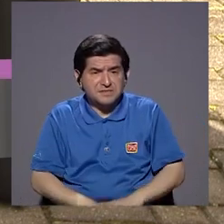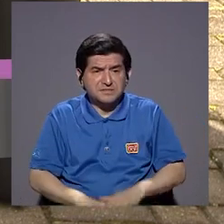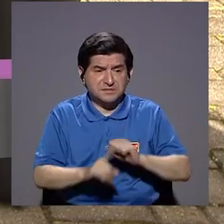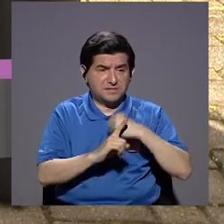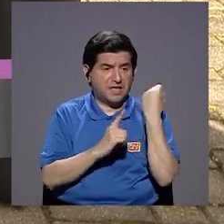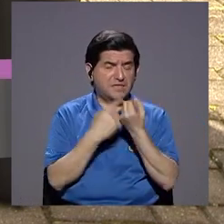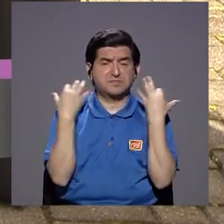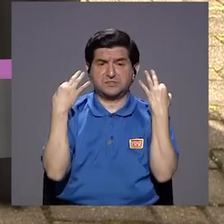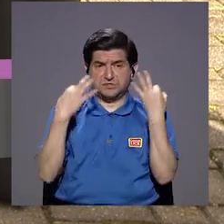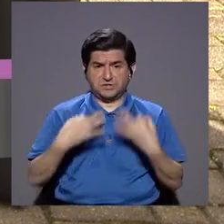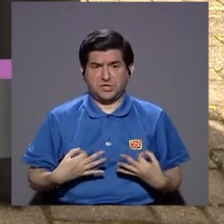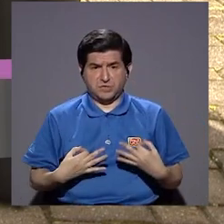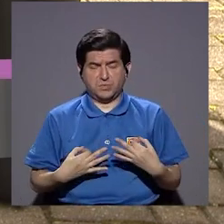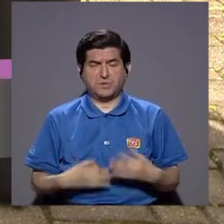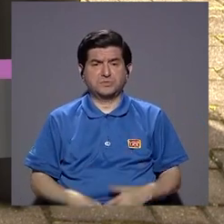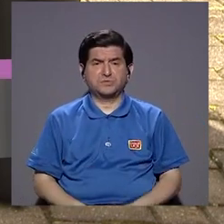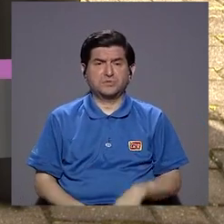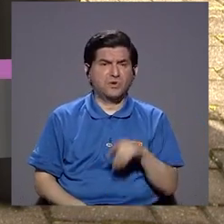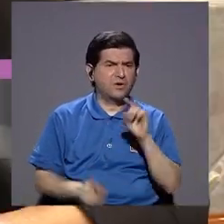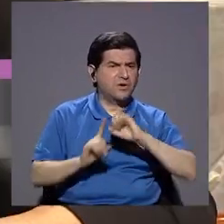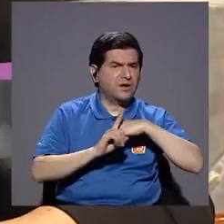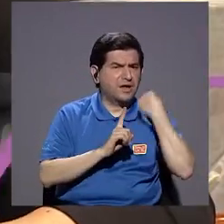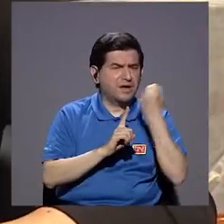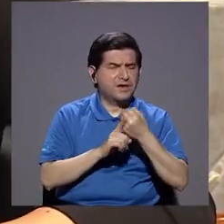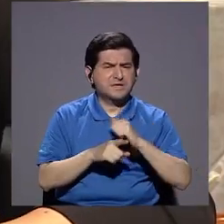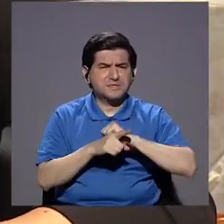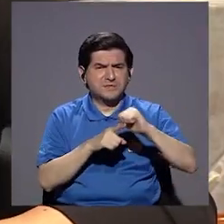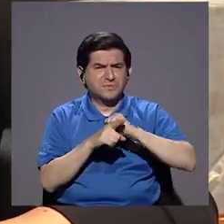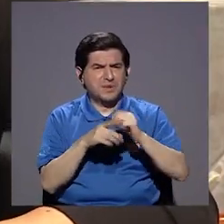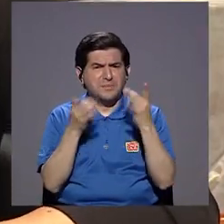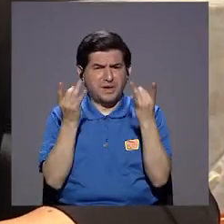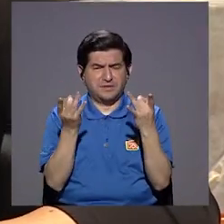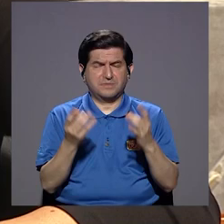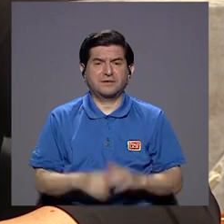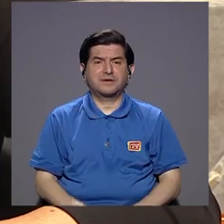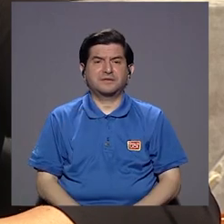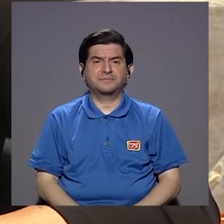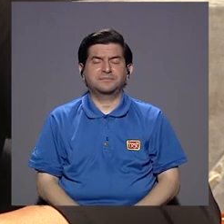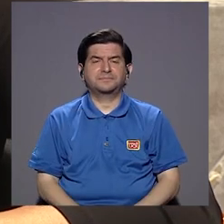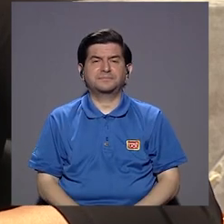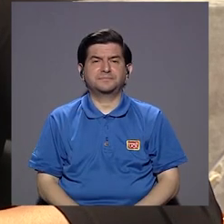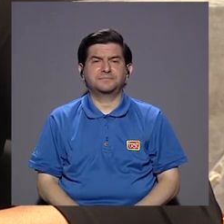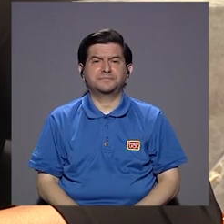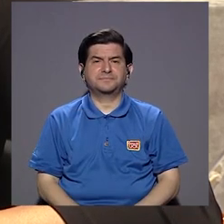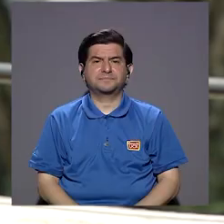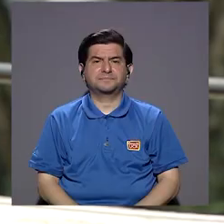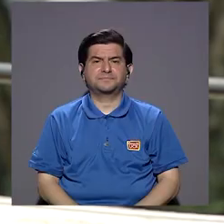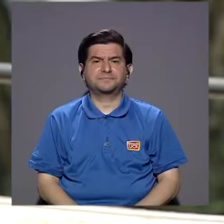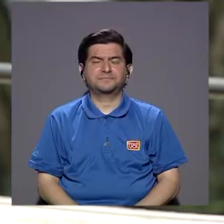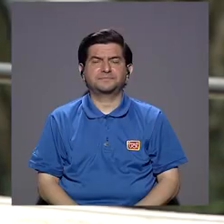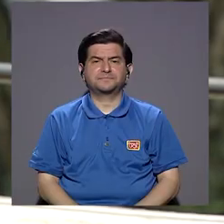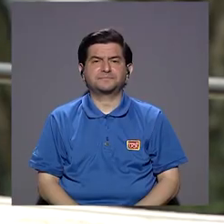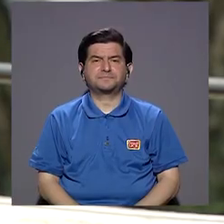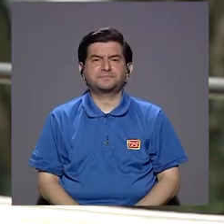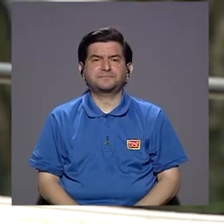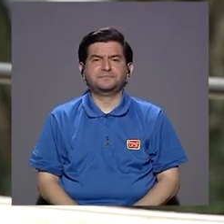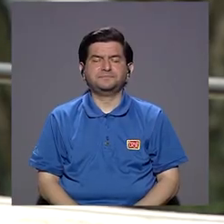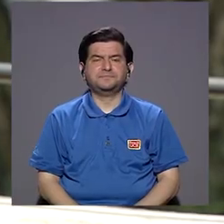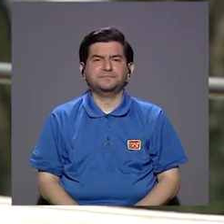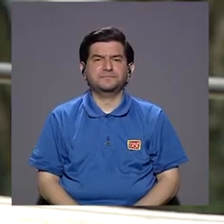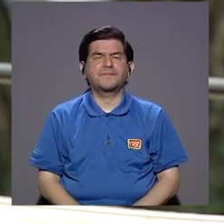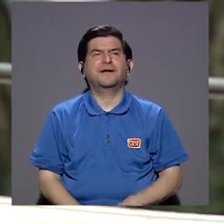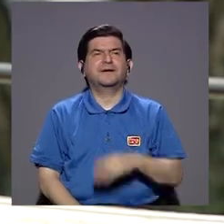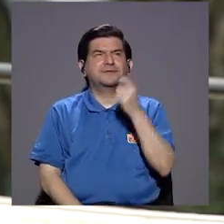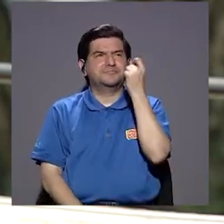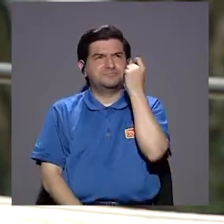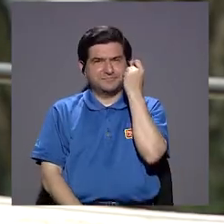¿Alguna condición física o algún impedimento para hacer práctica del yoga? Sí, las A ver, también para